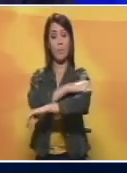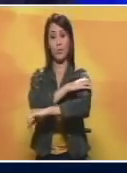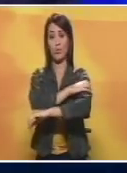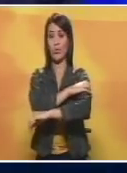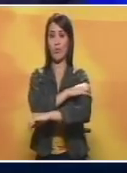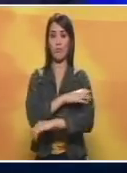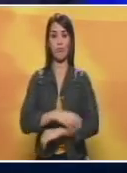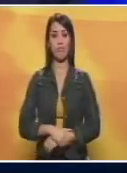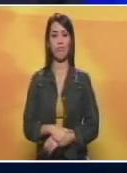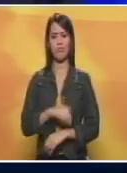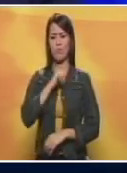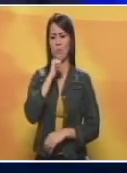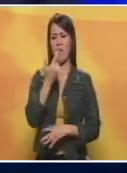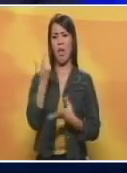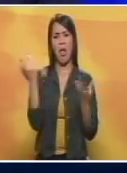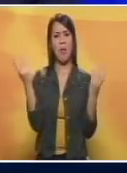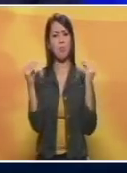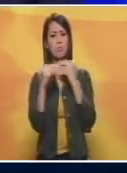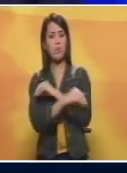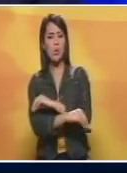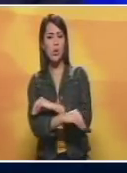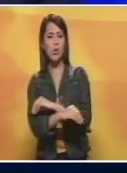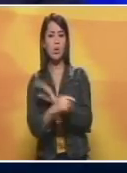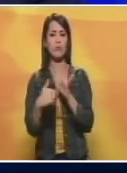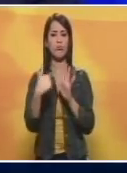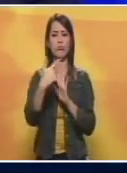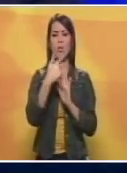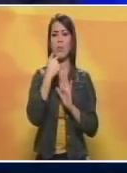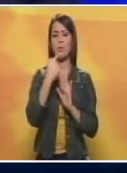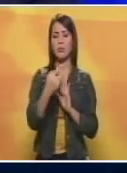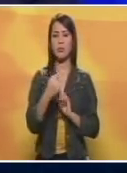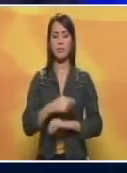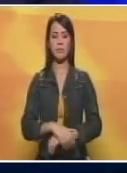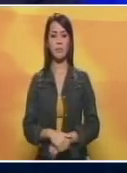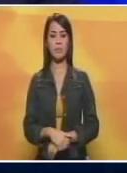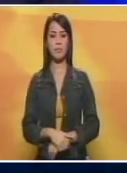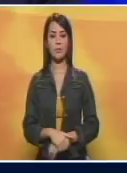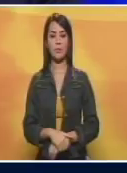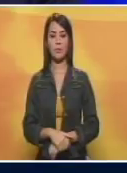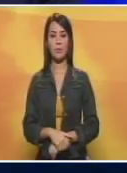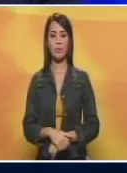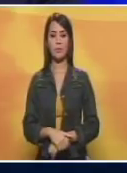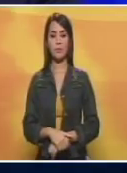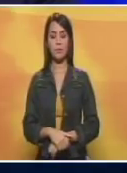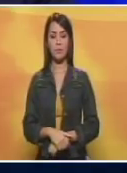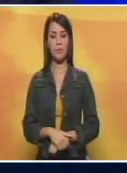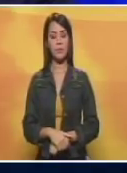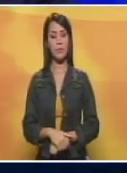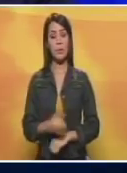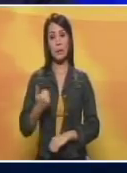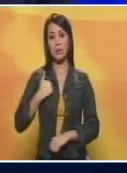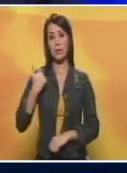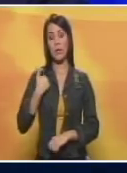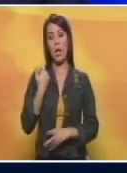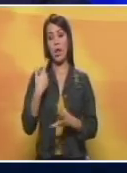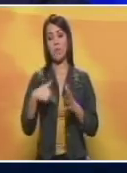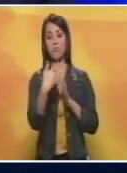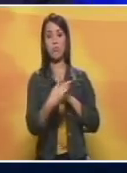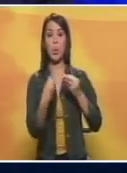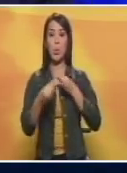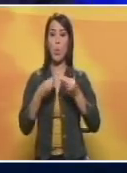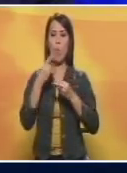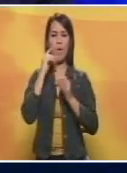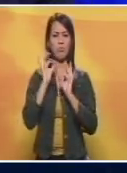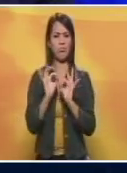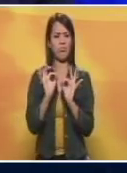analizar las cosas salirse salirse por la tangente tratar de desvirtuar los hechos desmentir